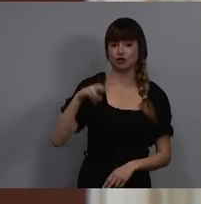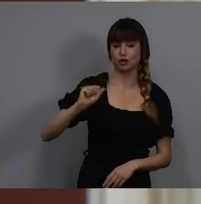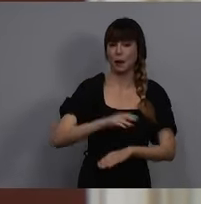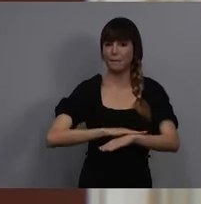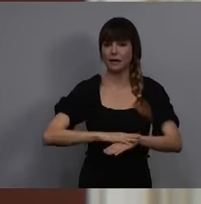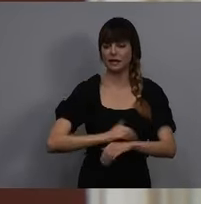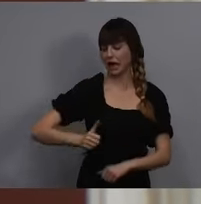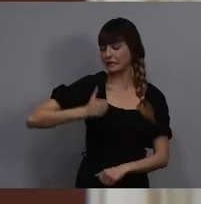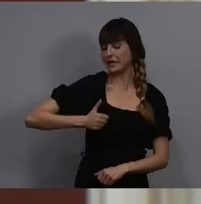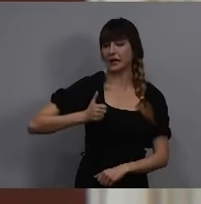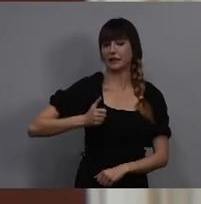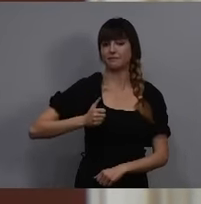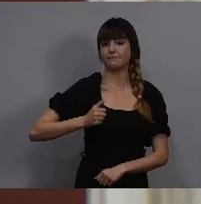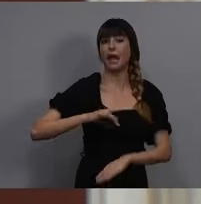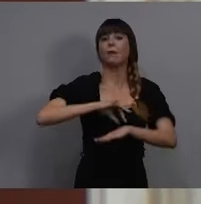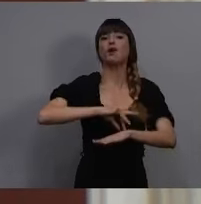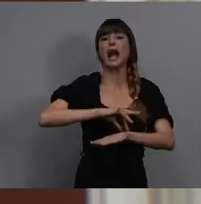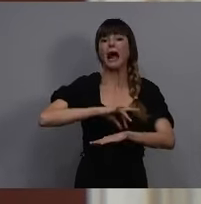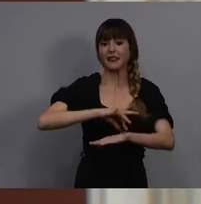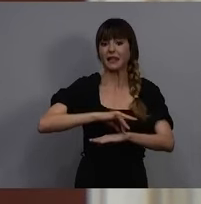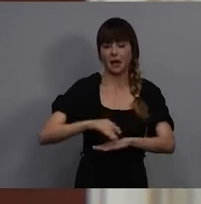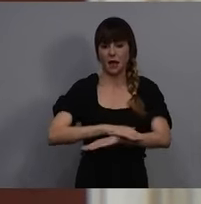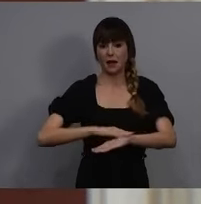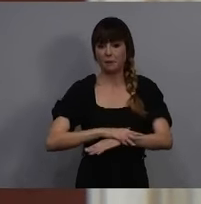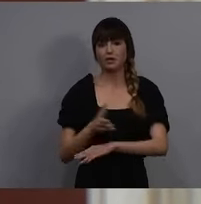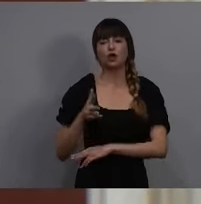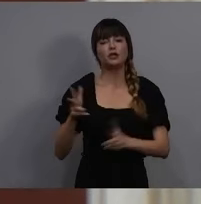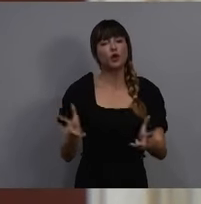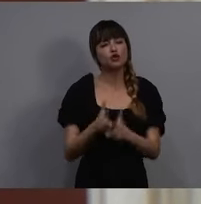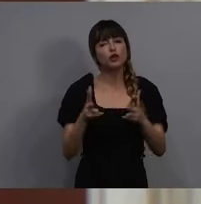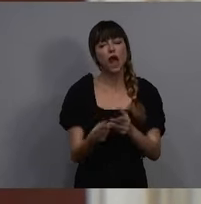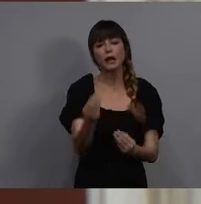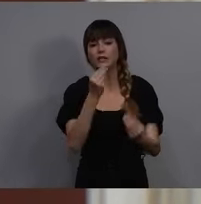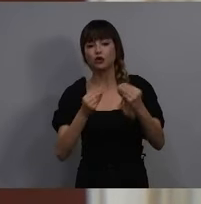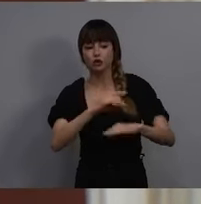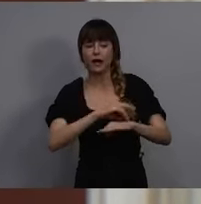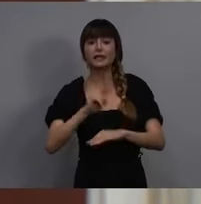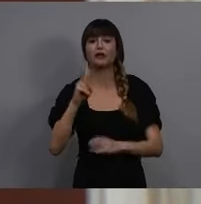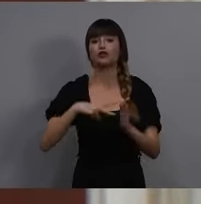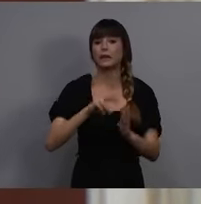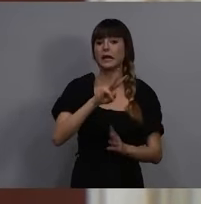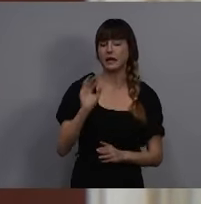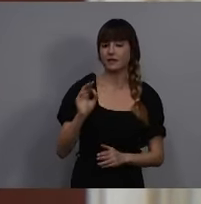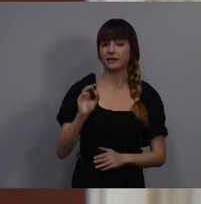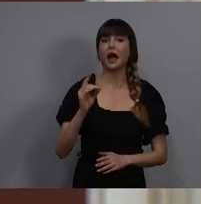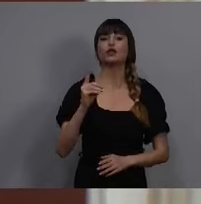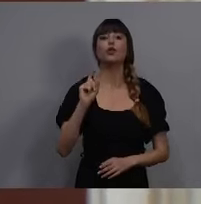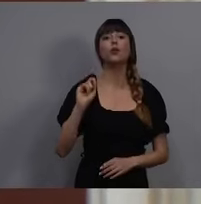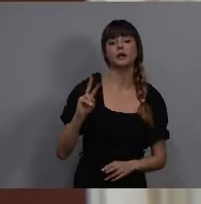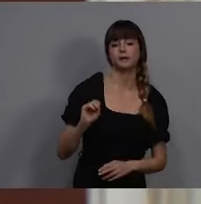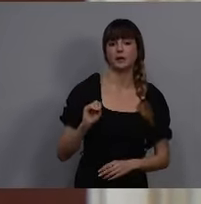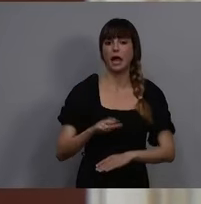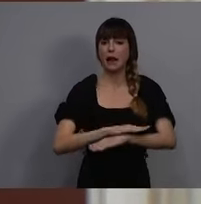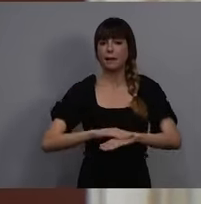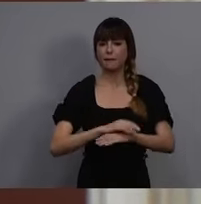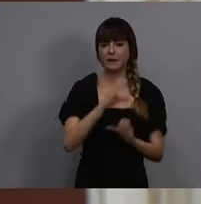sanidad Mónica García ministro de derechos sociales consumo y agenda 2030 Pablo bustindui ministra de